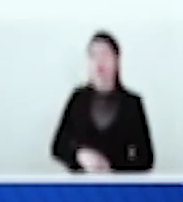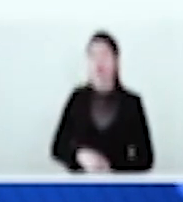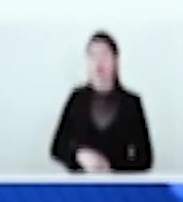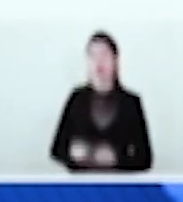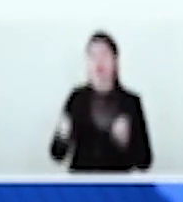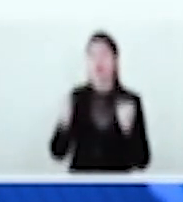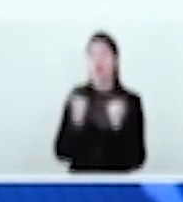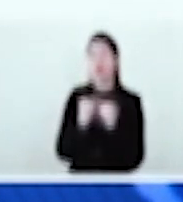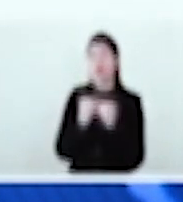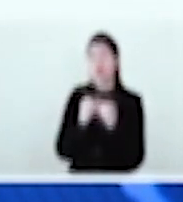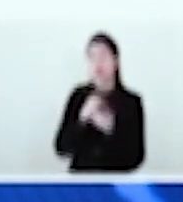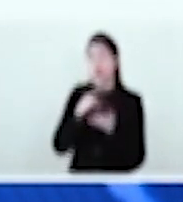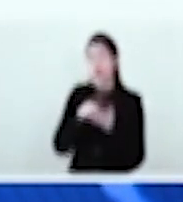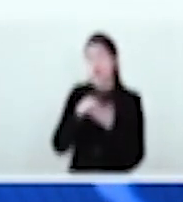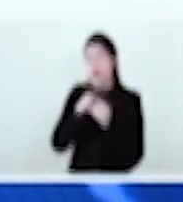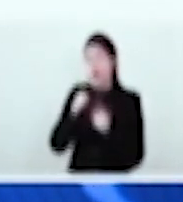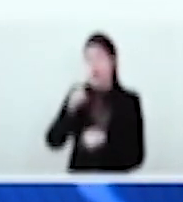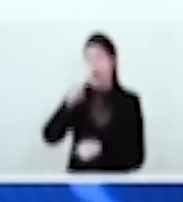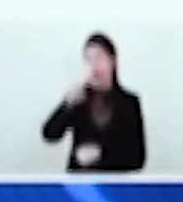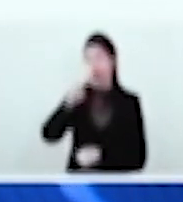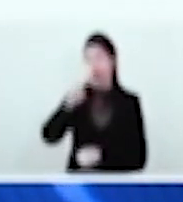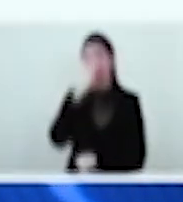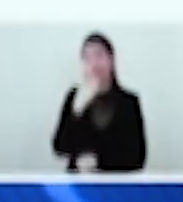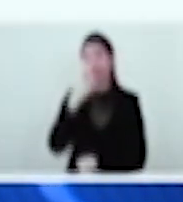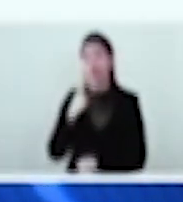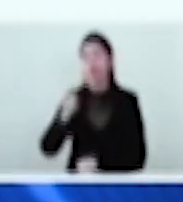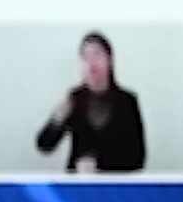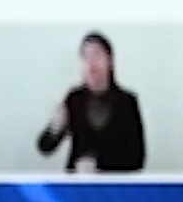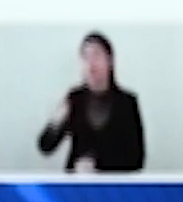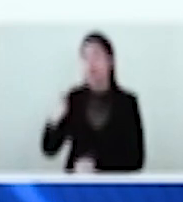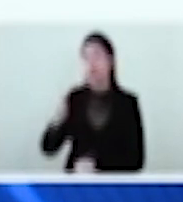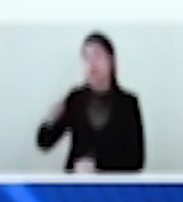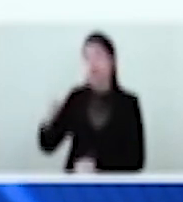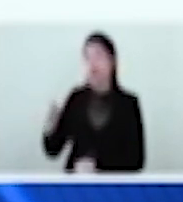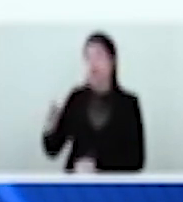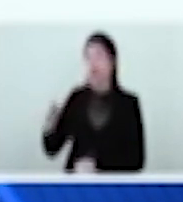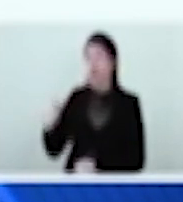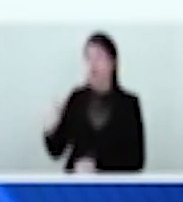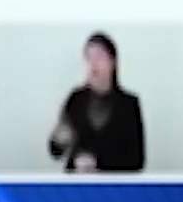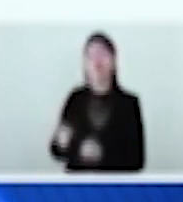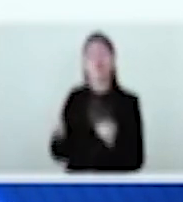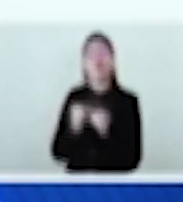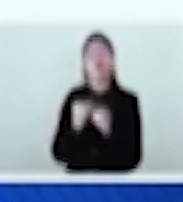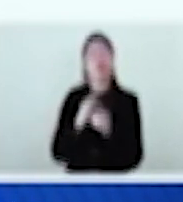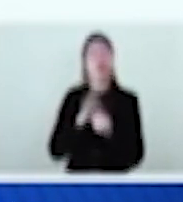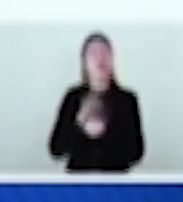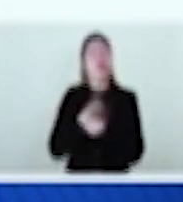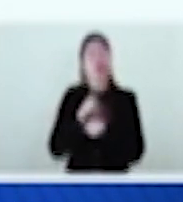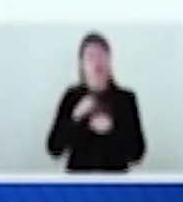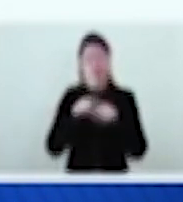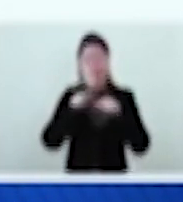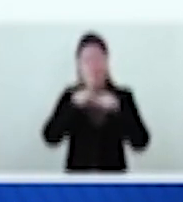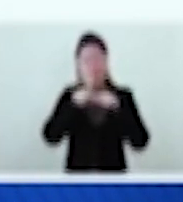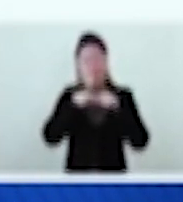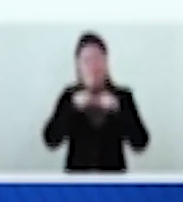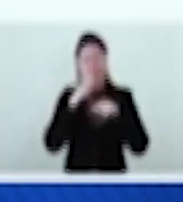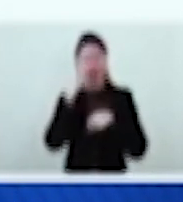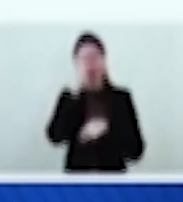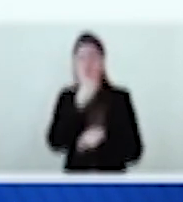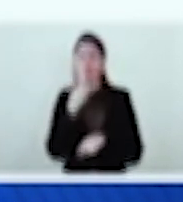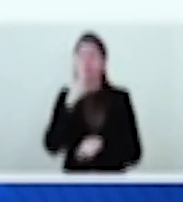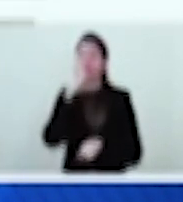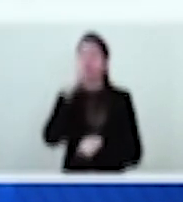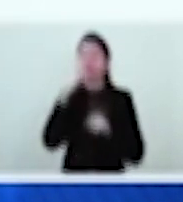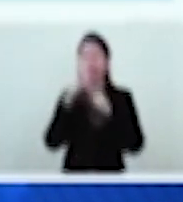a hacer 9 estaciones subterráneas, 9 elevadas y 2 a nivel, y esto evidentemente cambió un